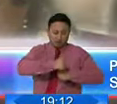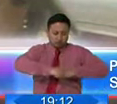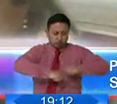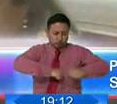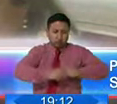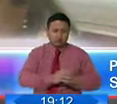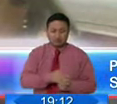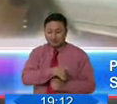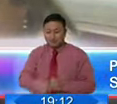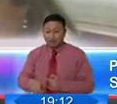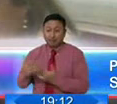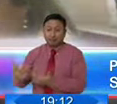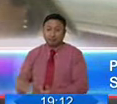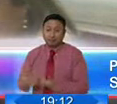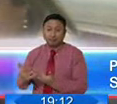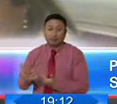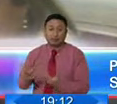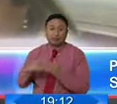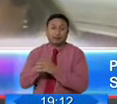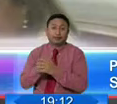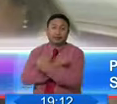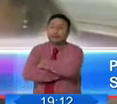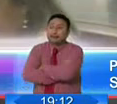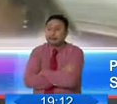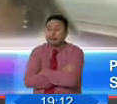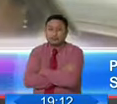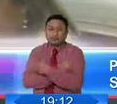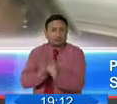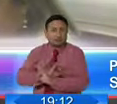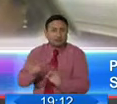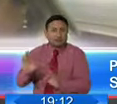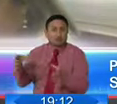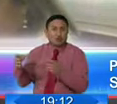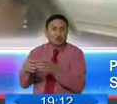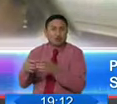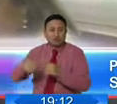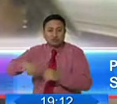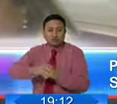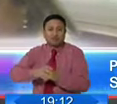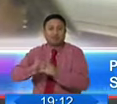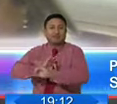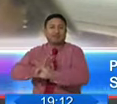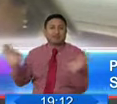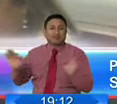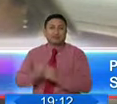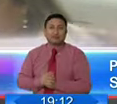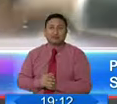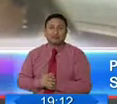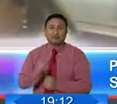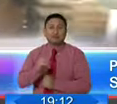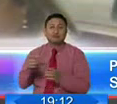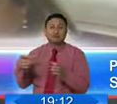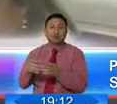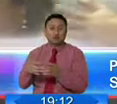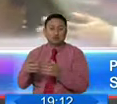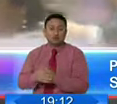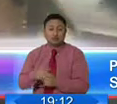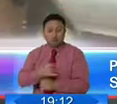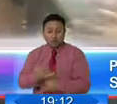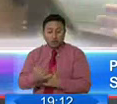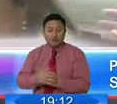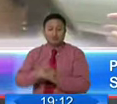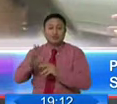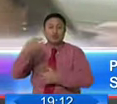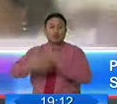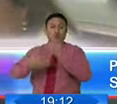y no estar en una comisión que no hace nada, en una comisión de nada, en una comisión que deja en el limbo